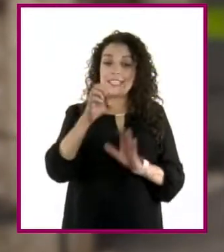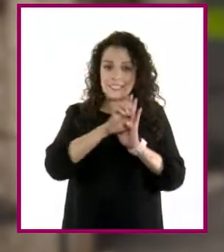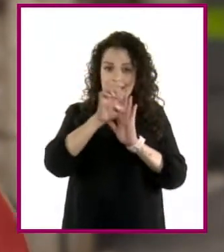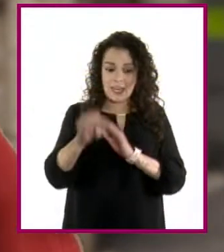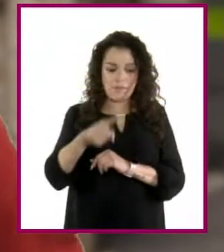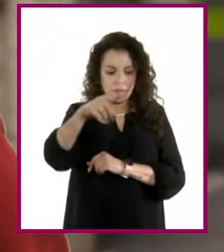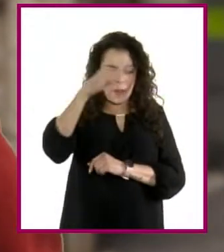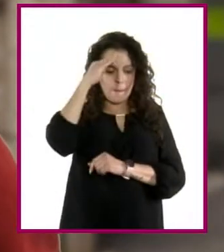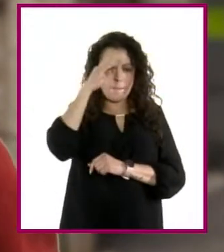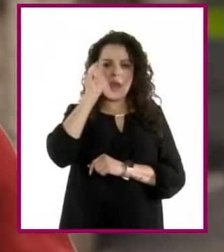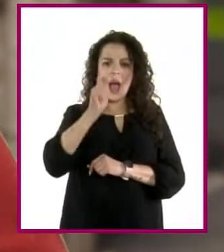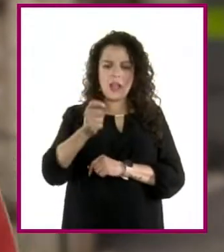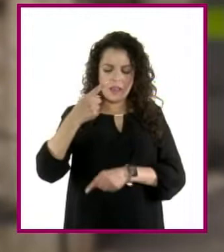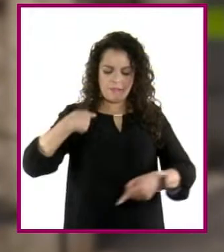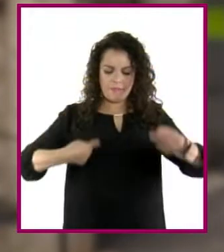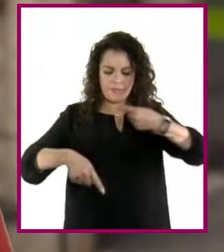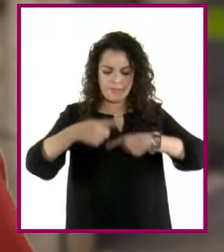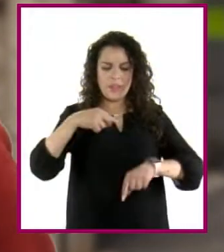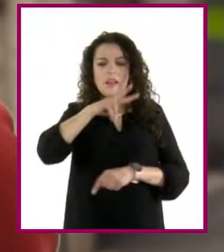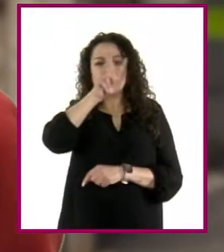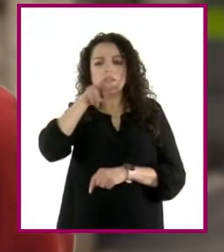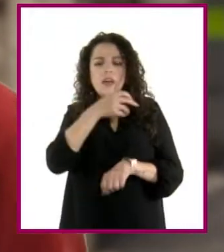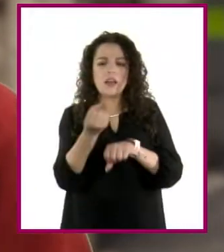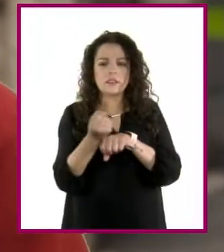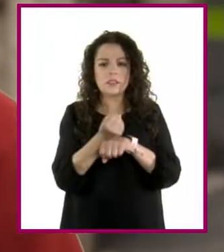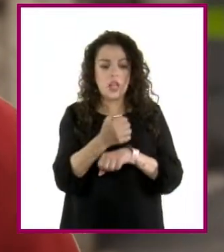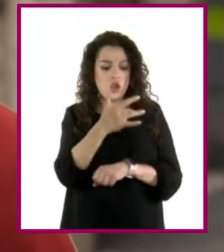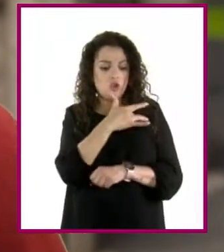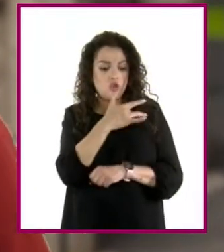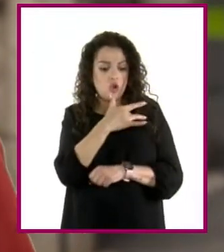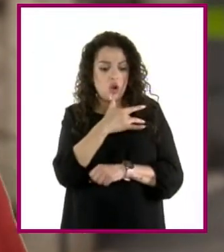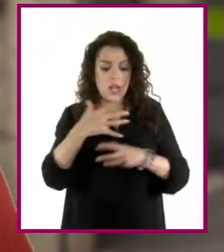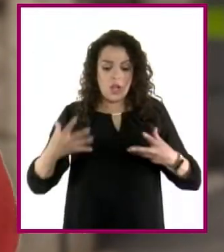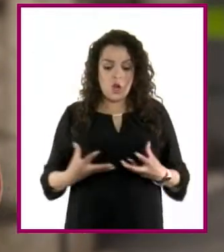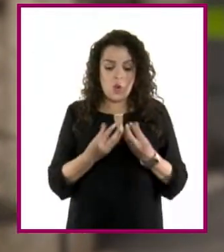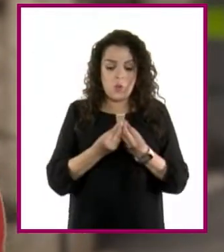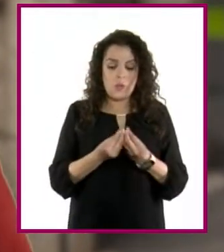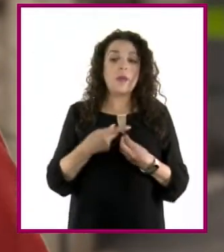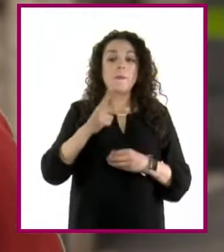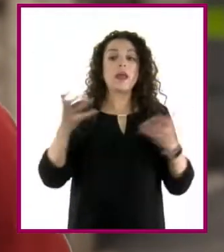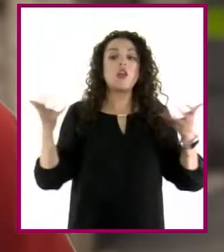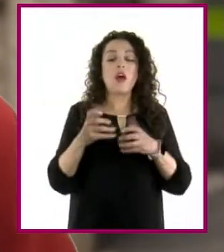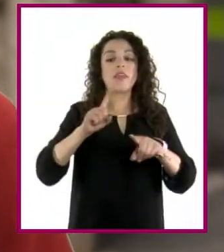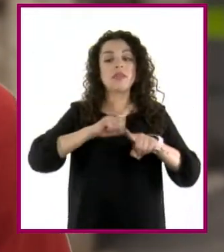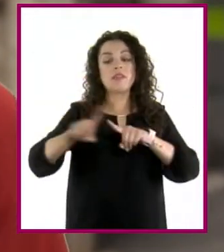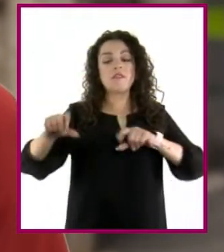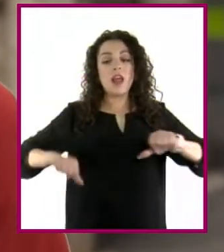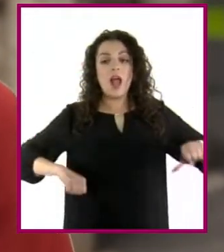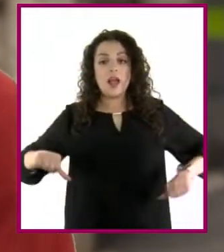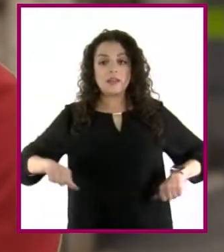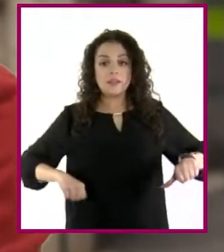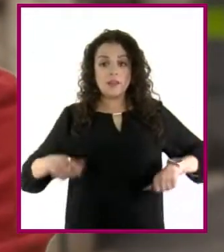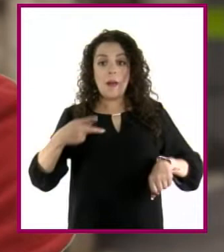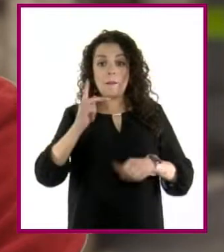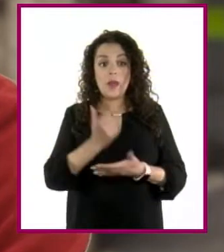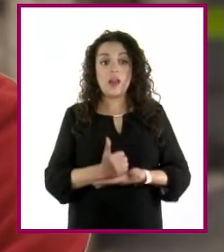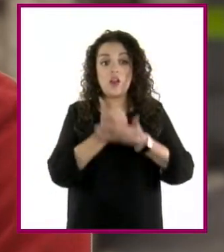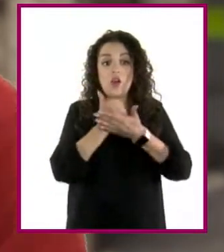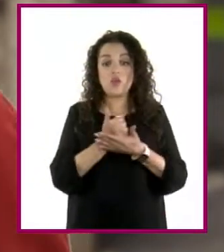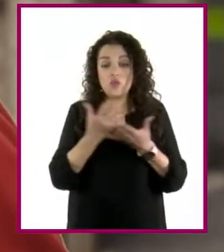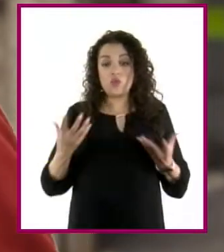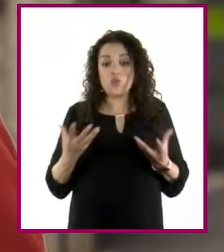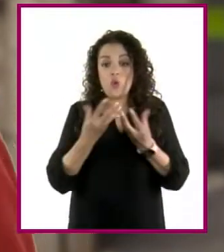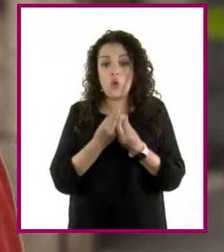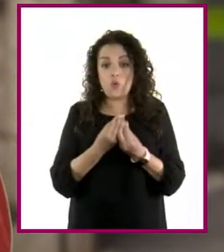cardiovascular. El corazón y los vasos sanguíneos realizan actividades diferentes y no intercambiables que contribuyen, en